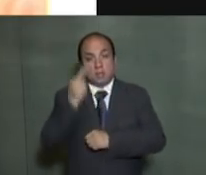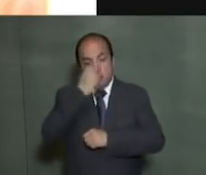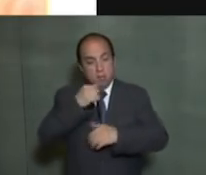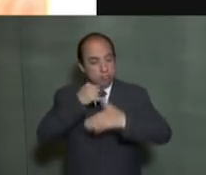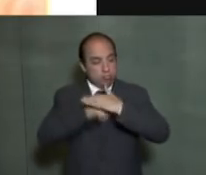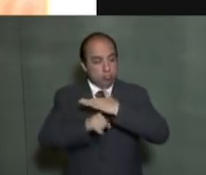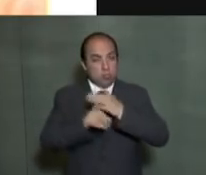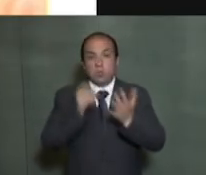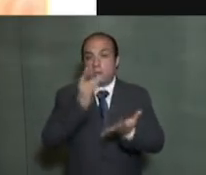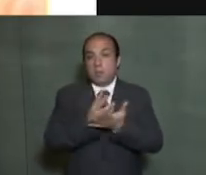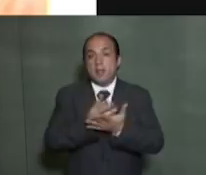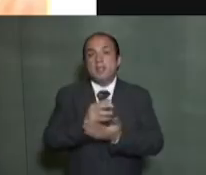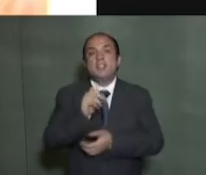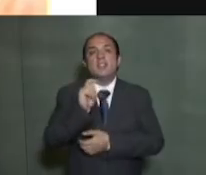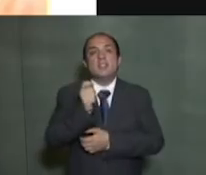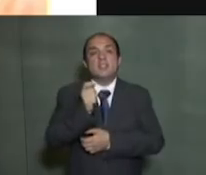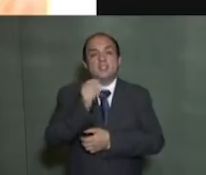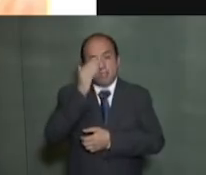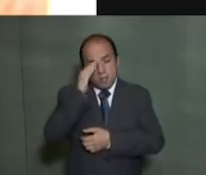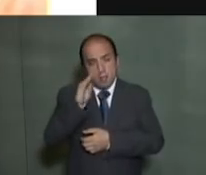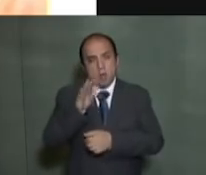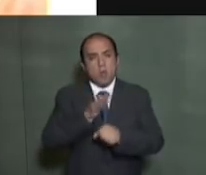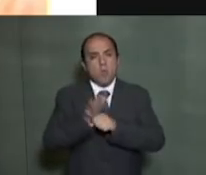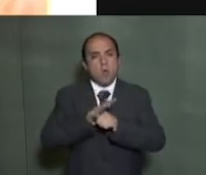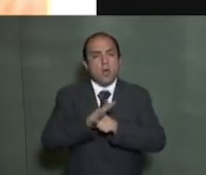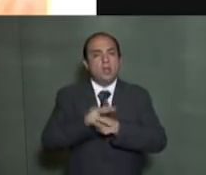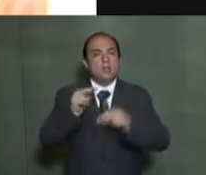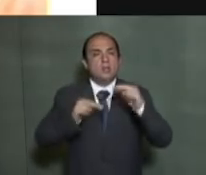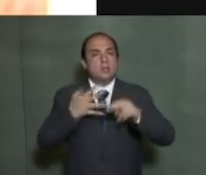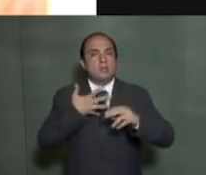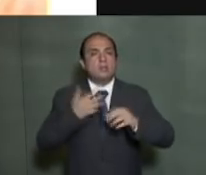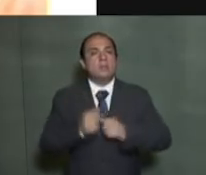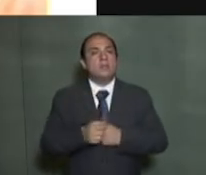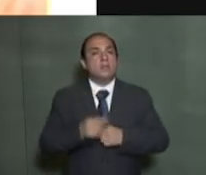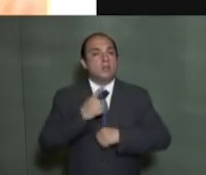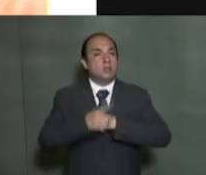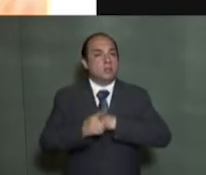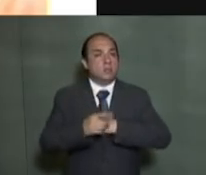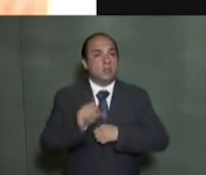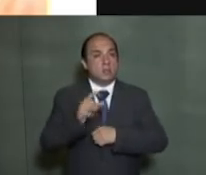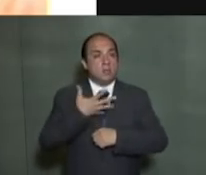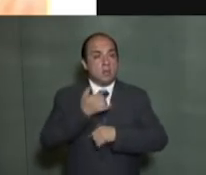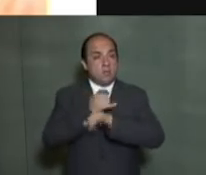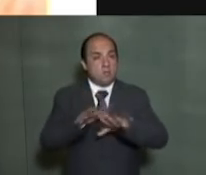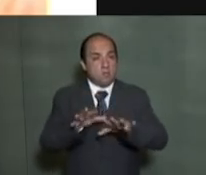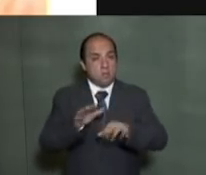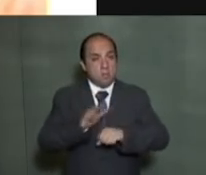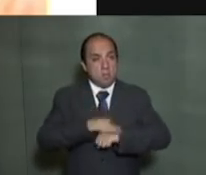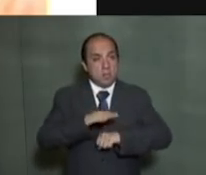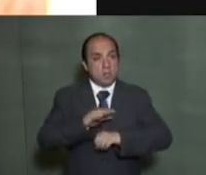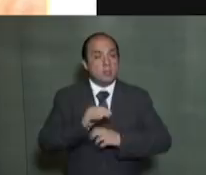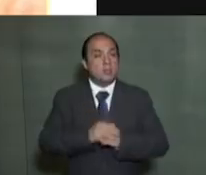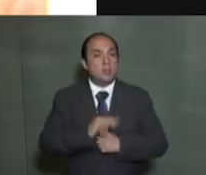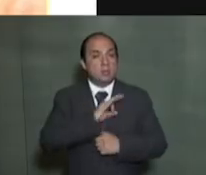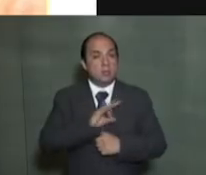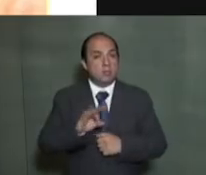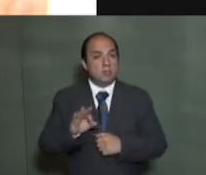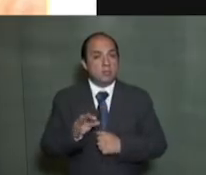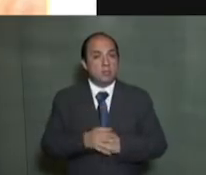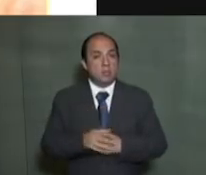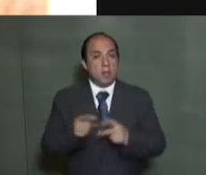solamente para determinar el estado particular de ellos, sino para tener información adicional que permita empezar a